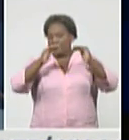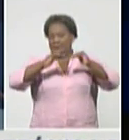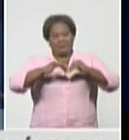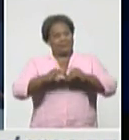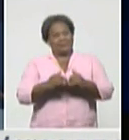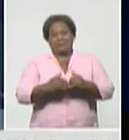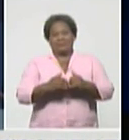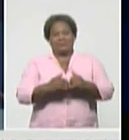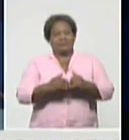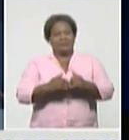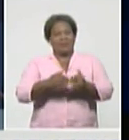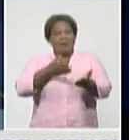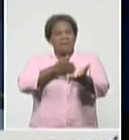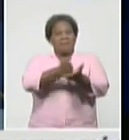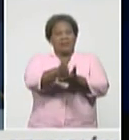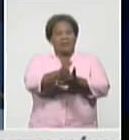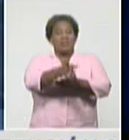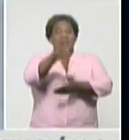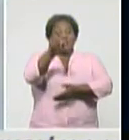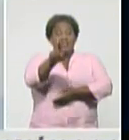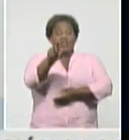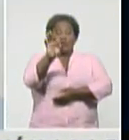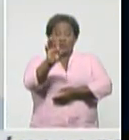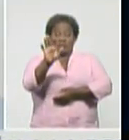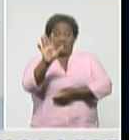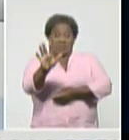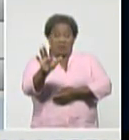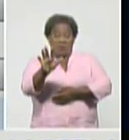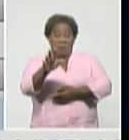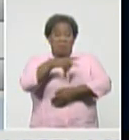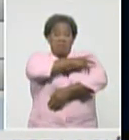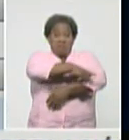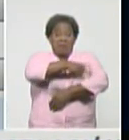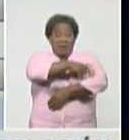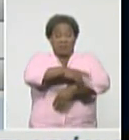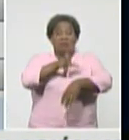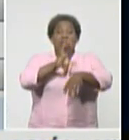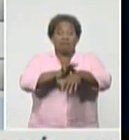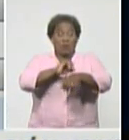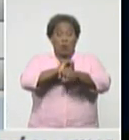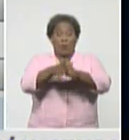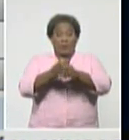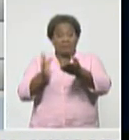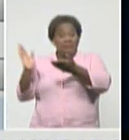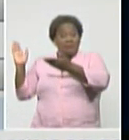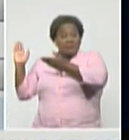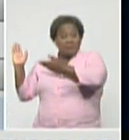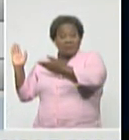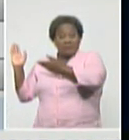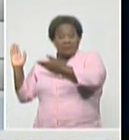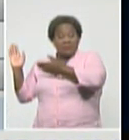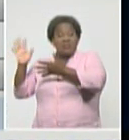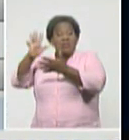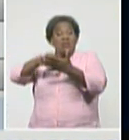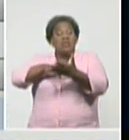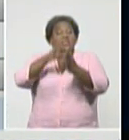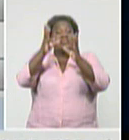Se mantienen los 185 países con casos de COVID. La cifra ya asciende a